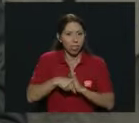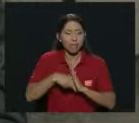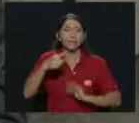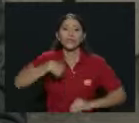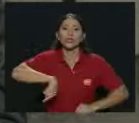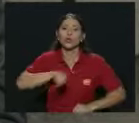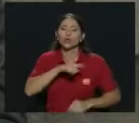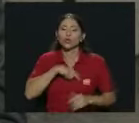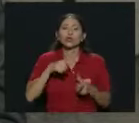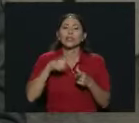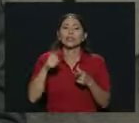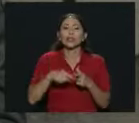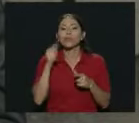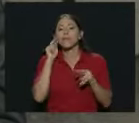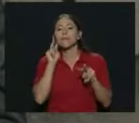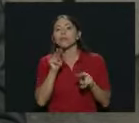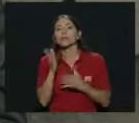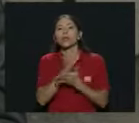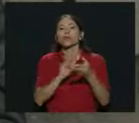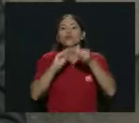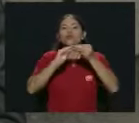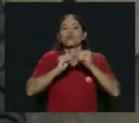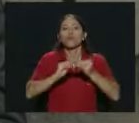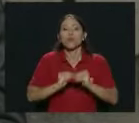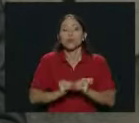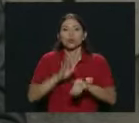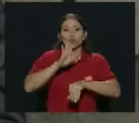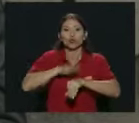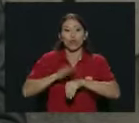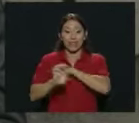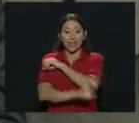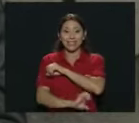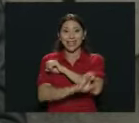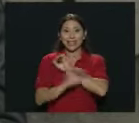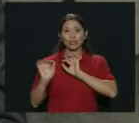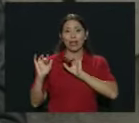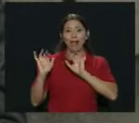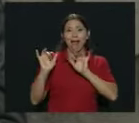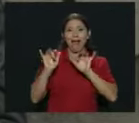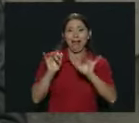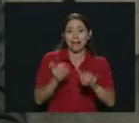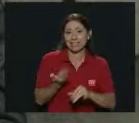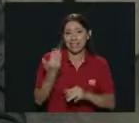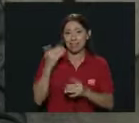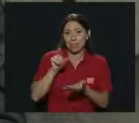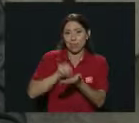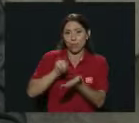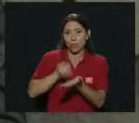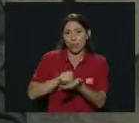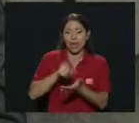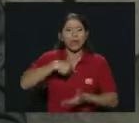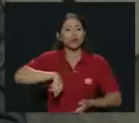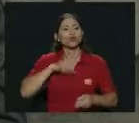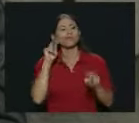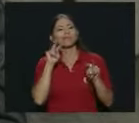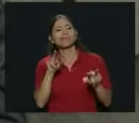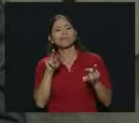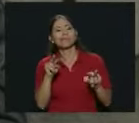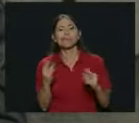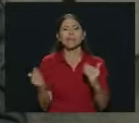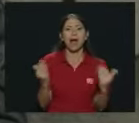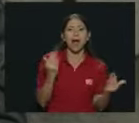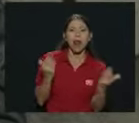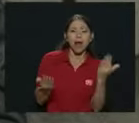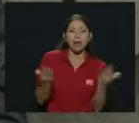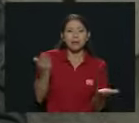nosotros retomamos algunas cifras que se han publicado sobre el tema de migración recientemente. Hicimos un balance general de lo que ha pasado a